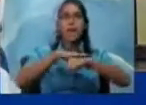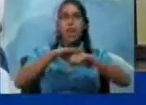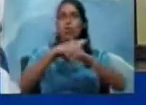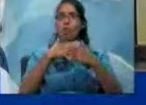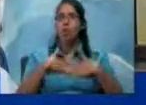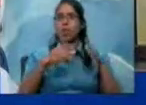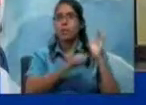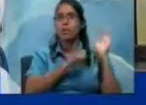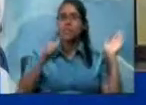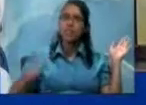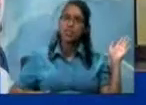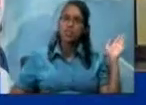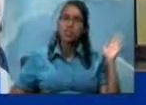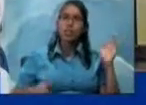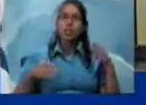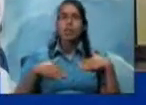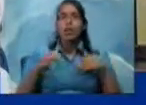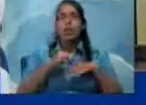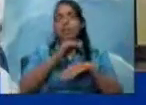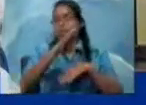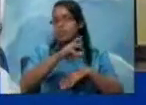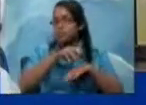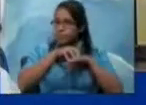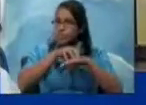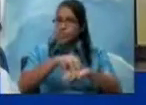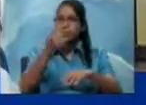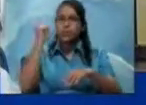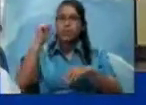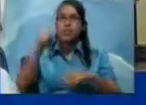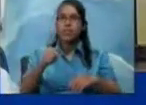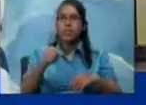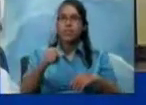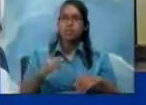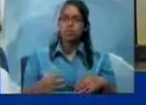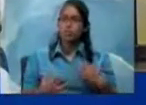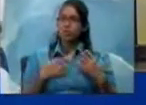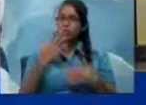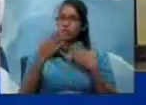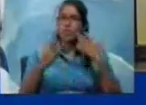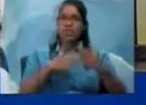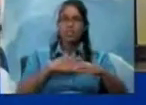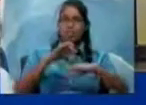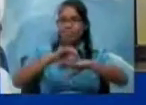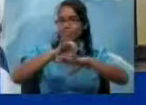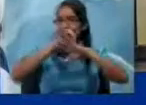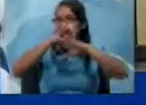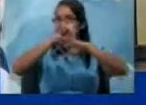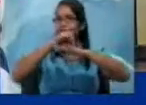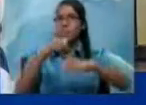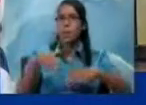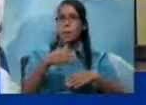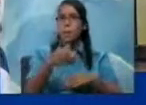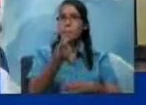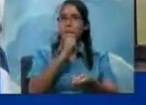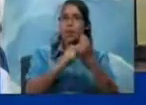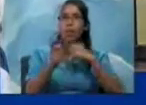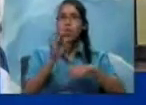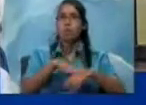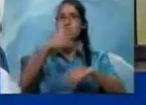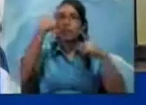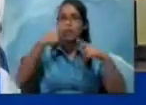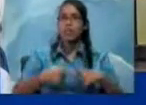señor señor Me dejé arrastrar por este impulso de pescador porque el que ha sido